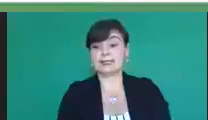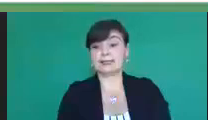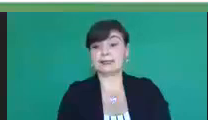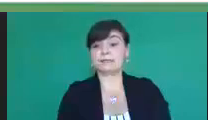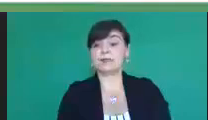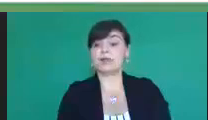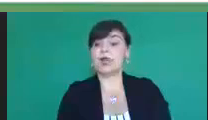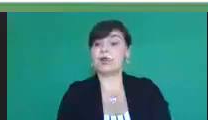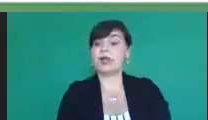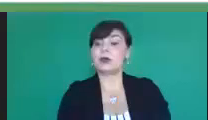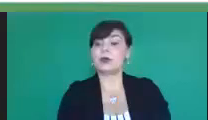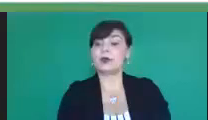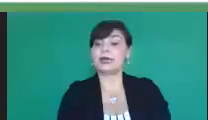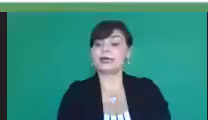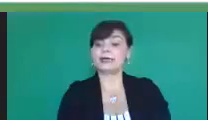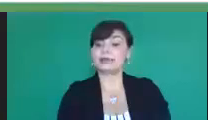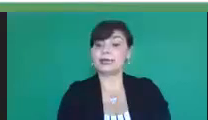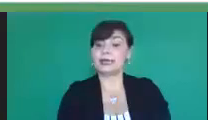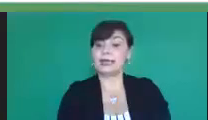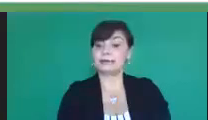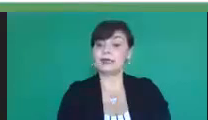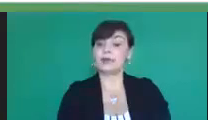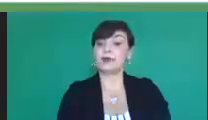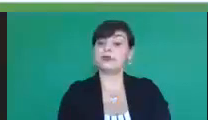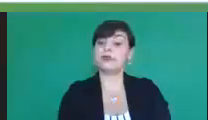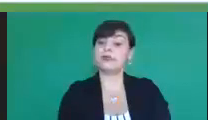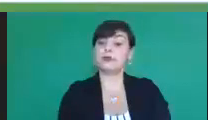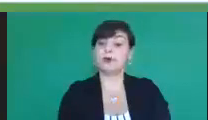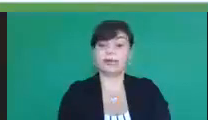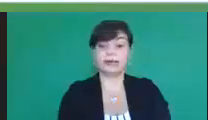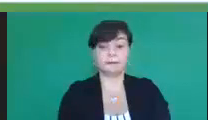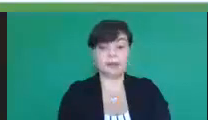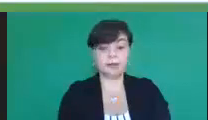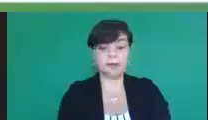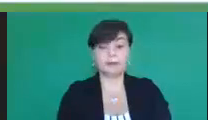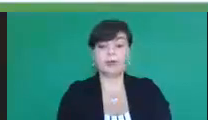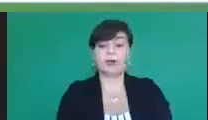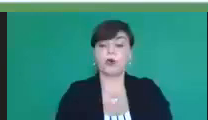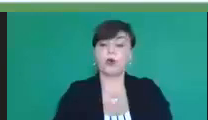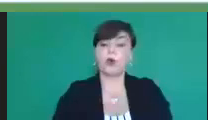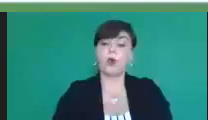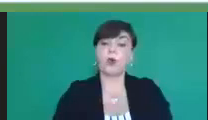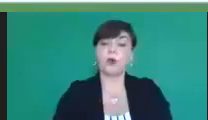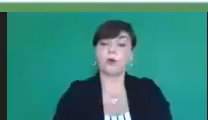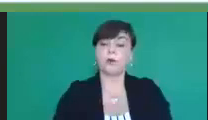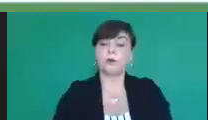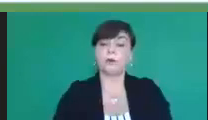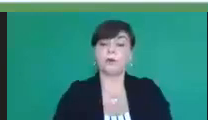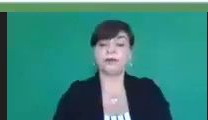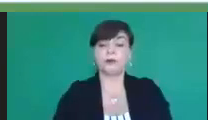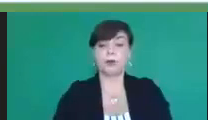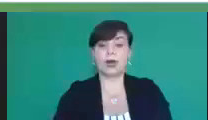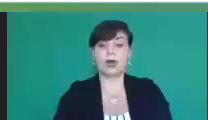777, luego el C y por último el B con un